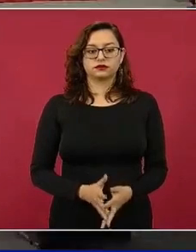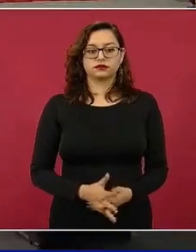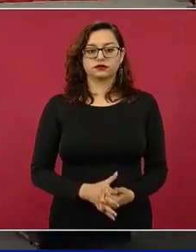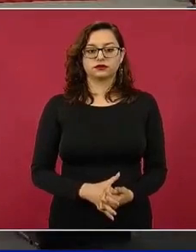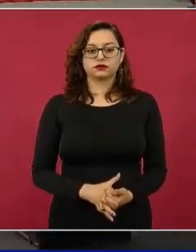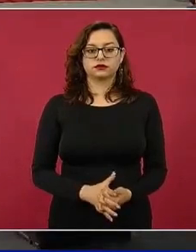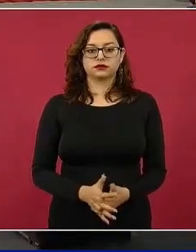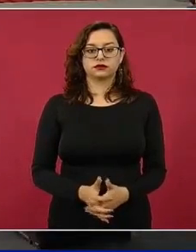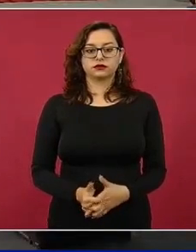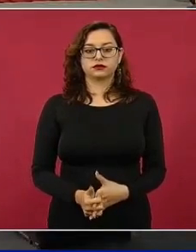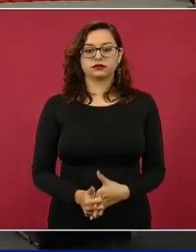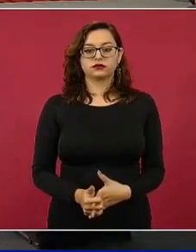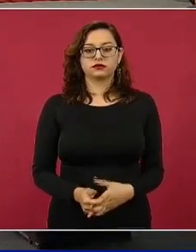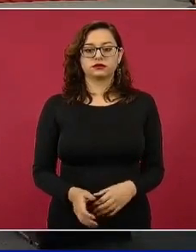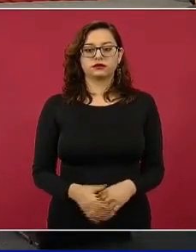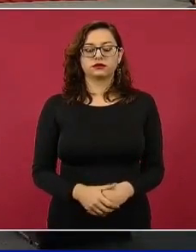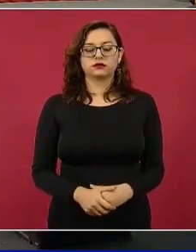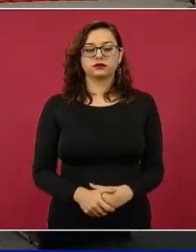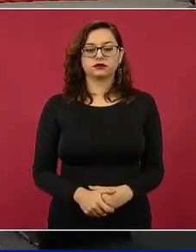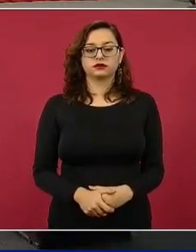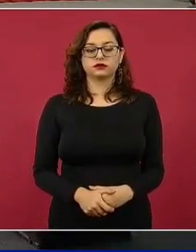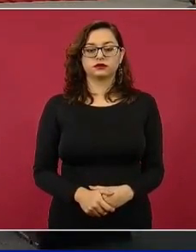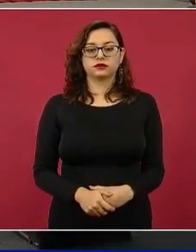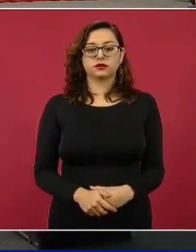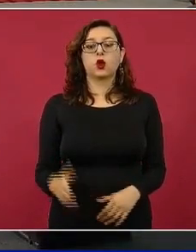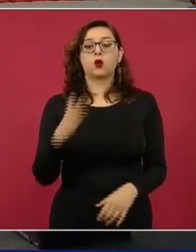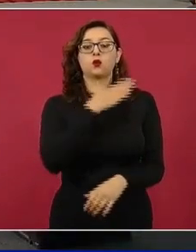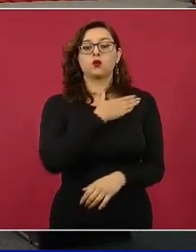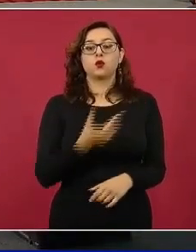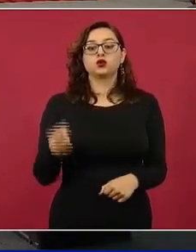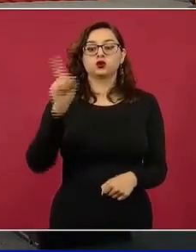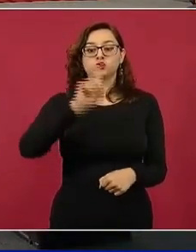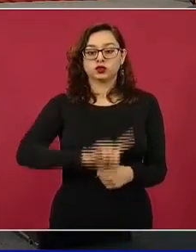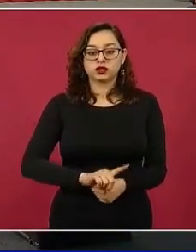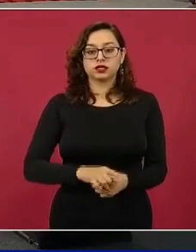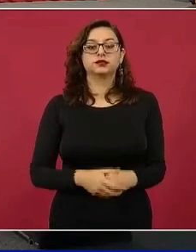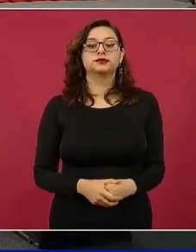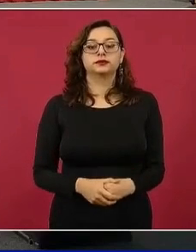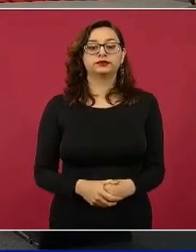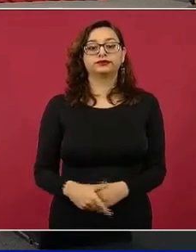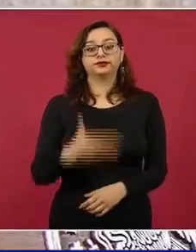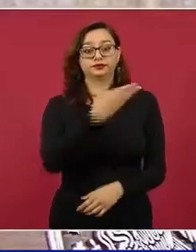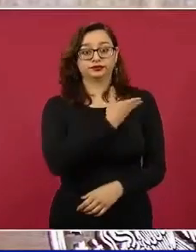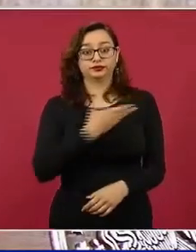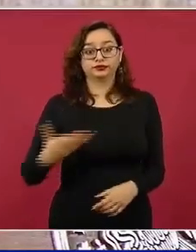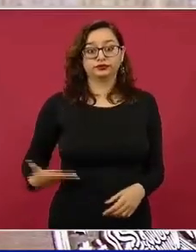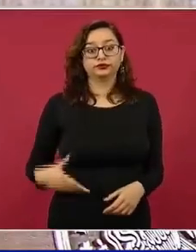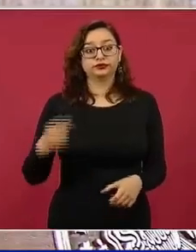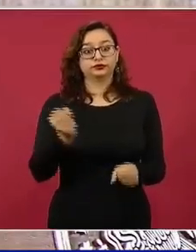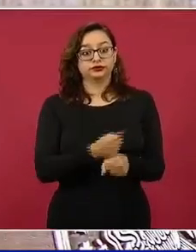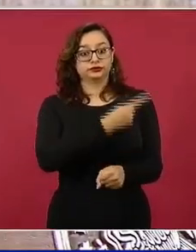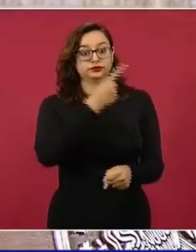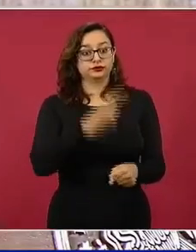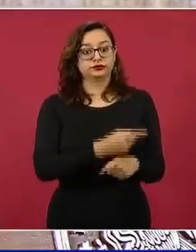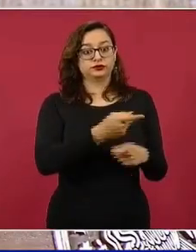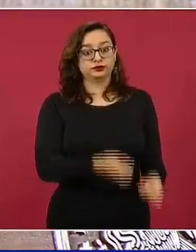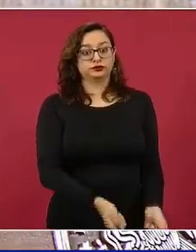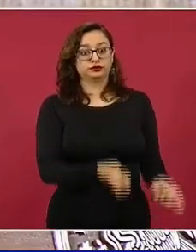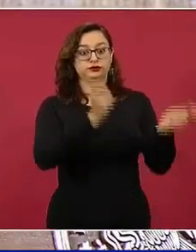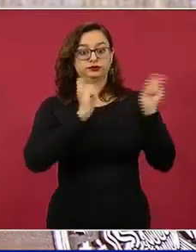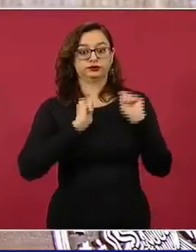Muy buenos días. Quiero agradecer al señor presidente el espacio que hoy se nos brinda a los aspirantes